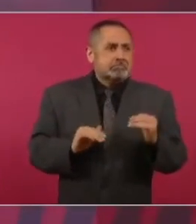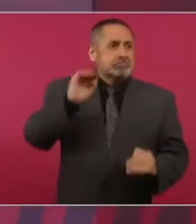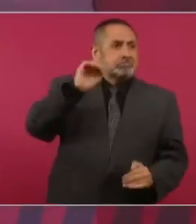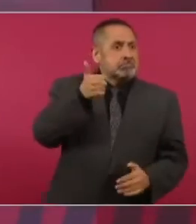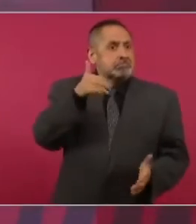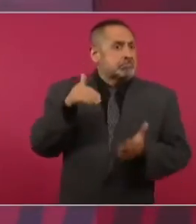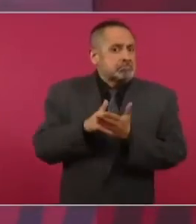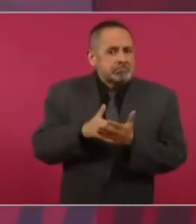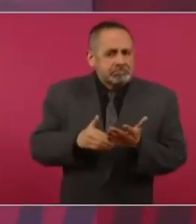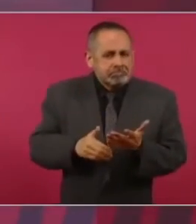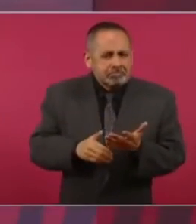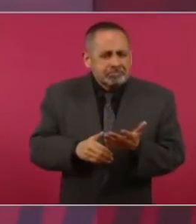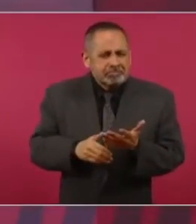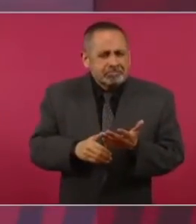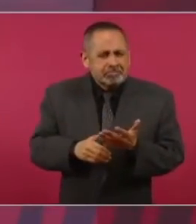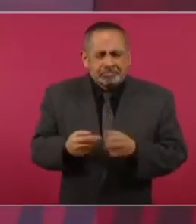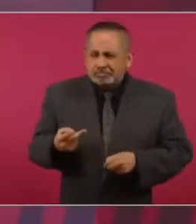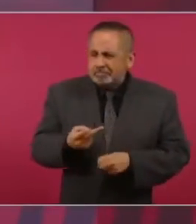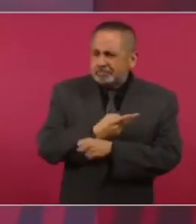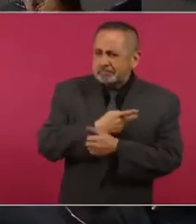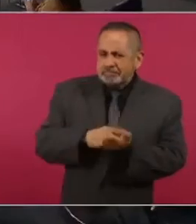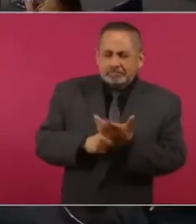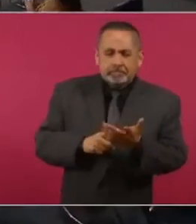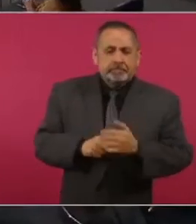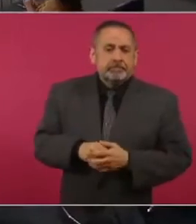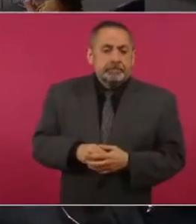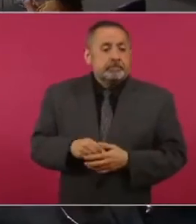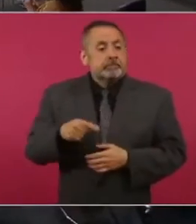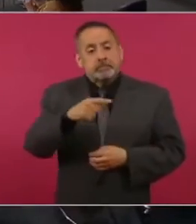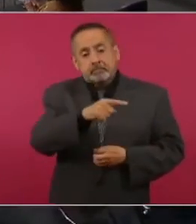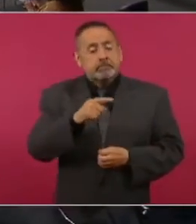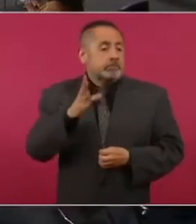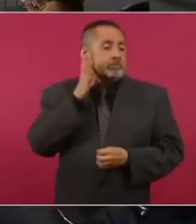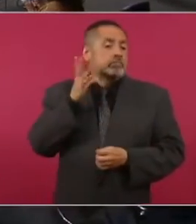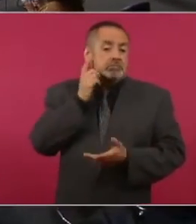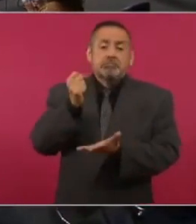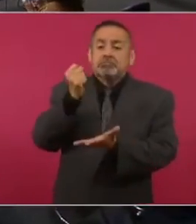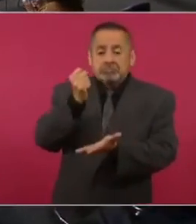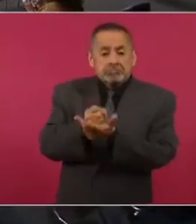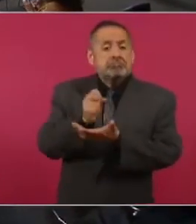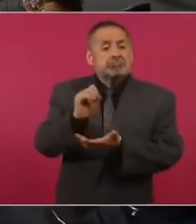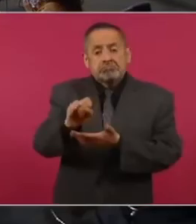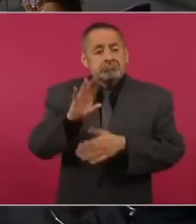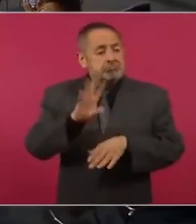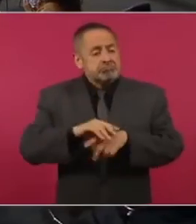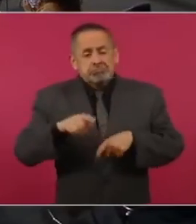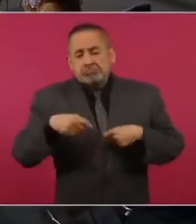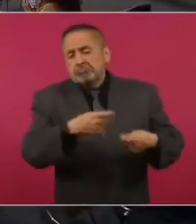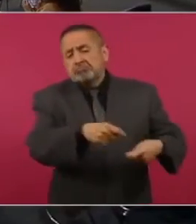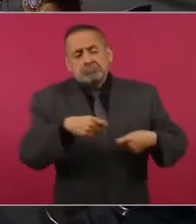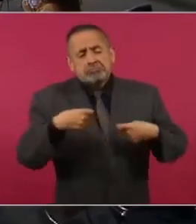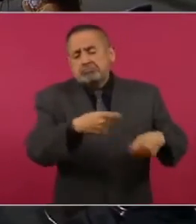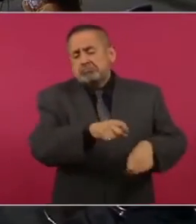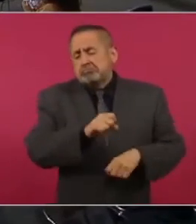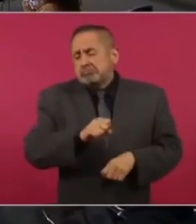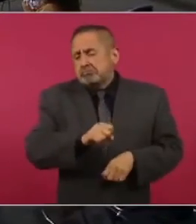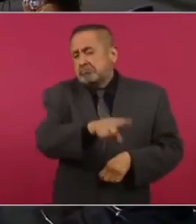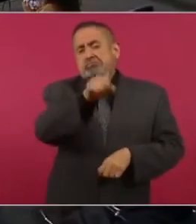Y me dices, ¿qué pasaba? Bueno, lo aprobaba el Congreso, por lo